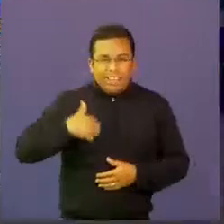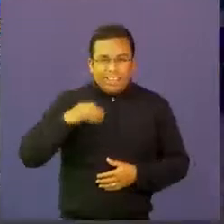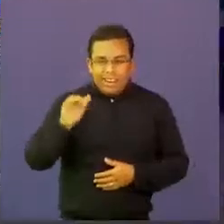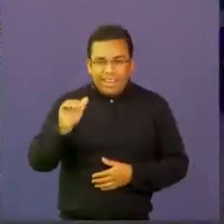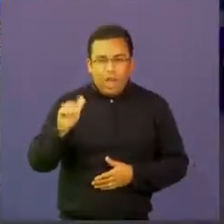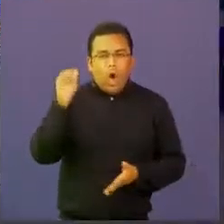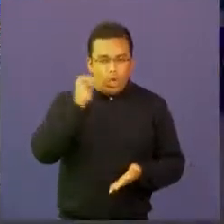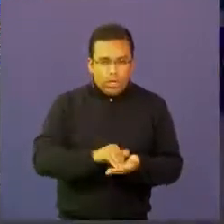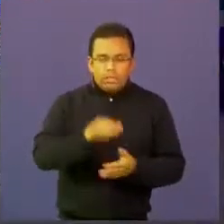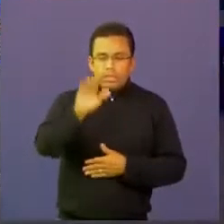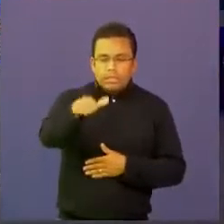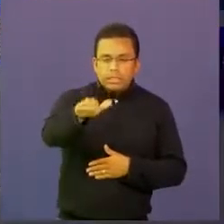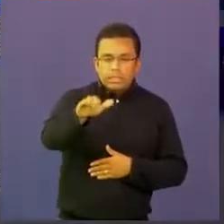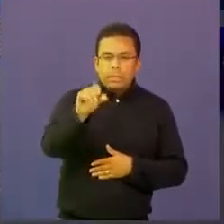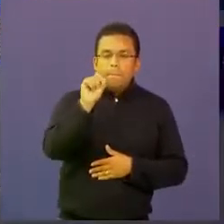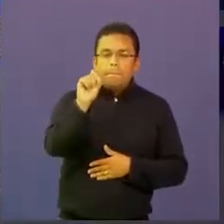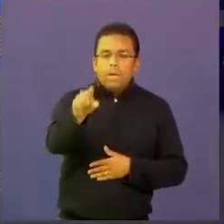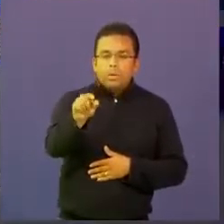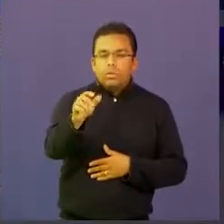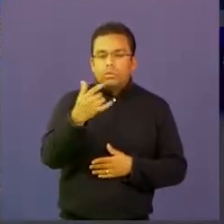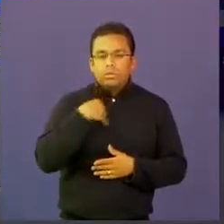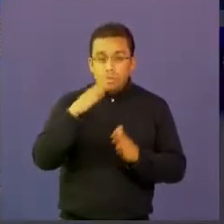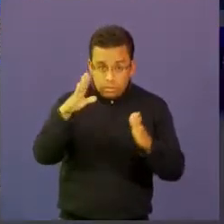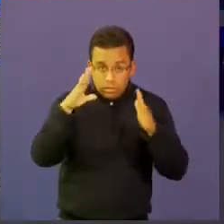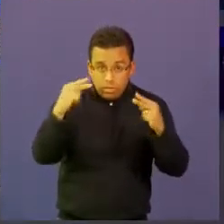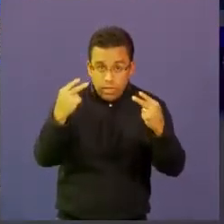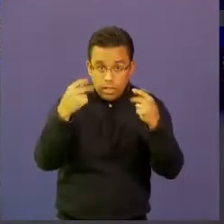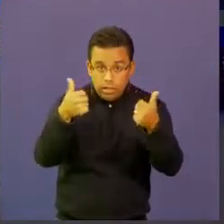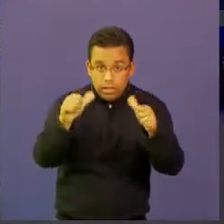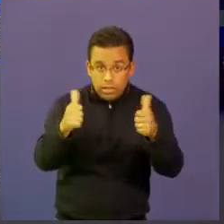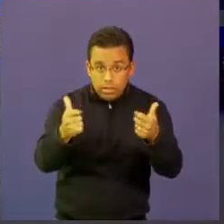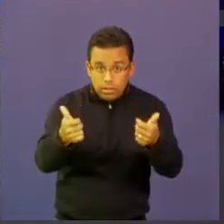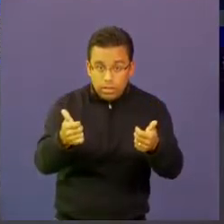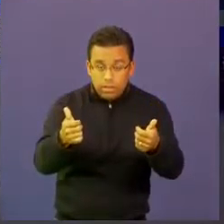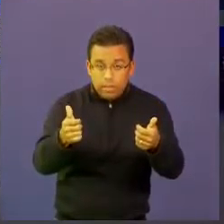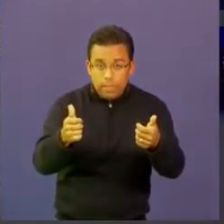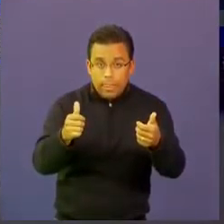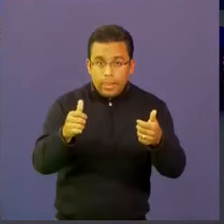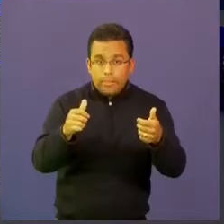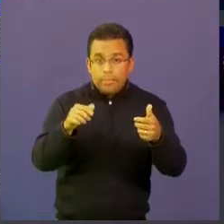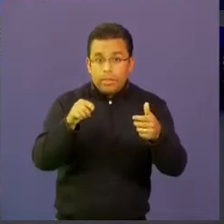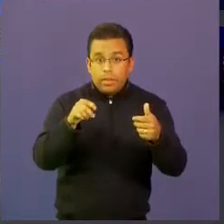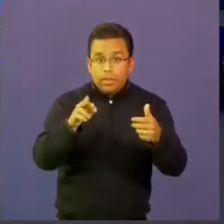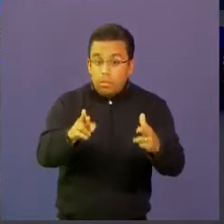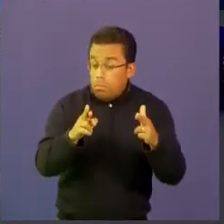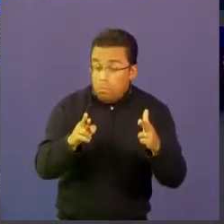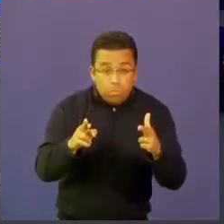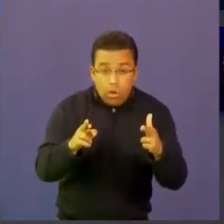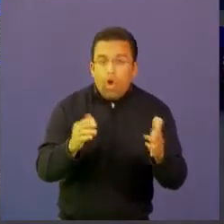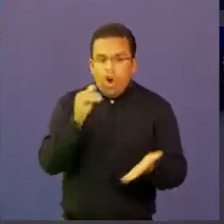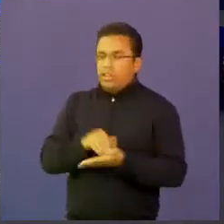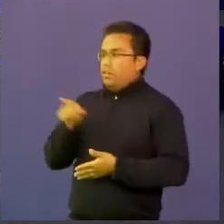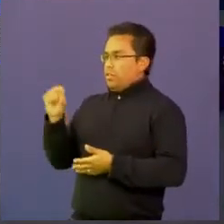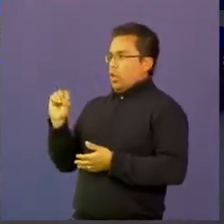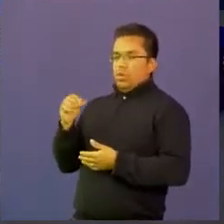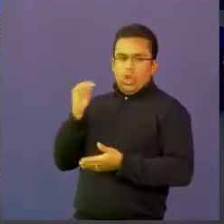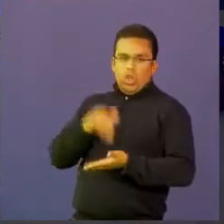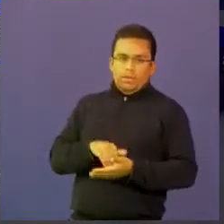a ver si logramos tener su audio Jimena y si no se la trasladamos nuevamente a materia